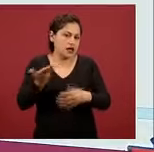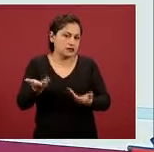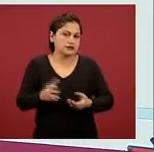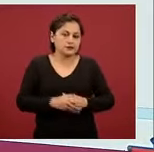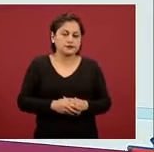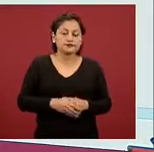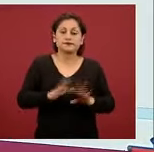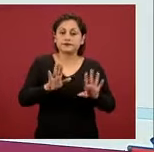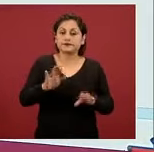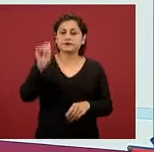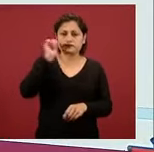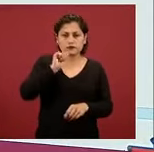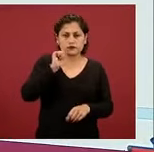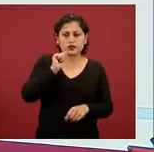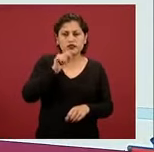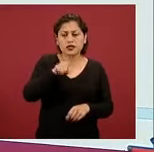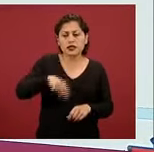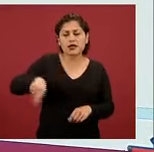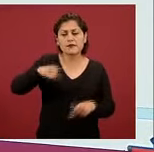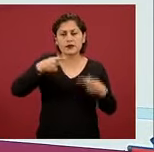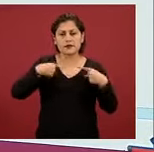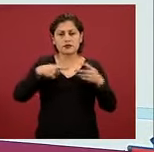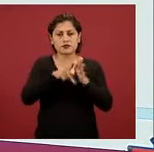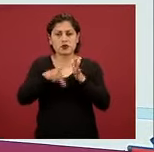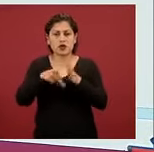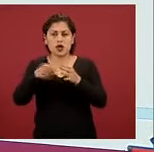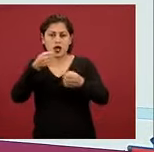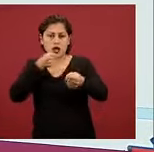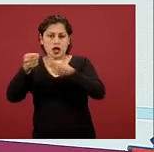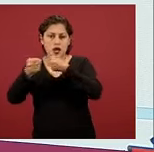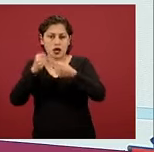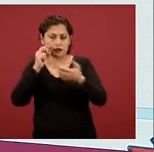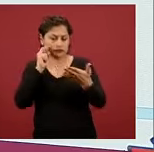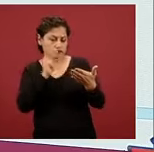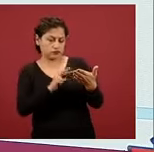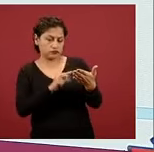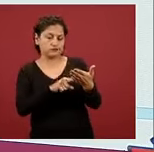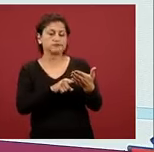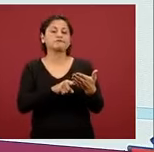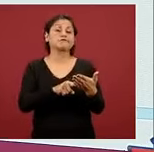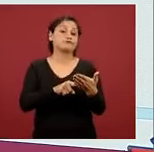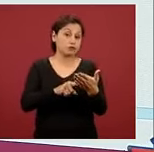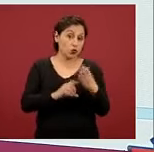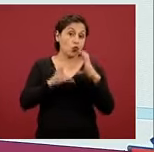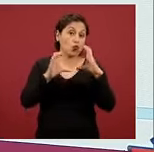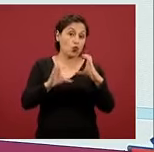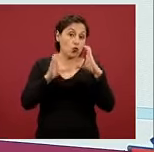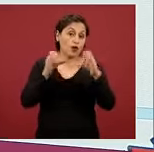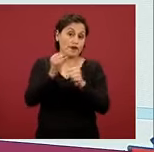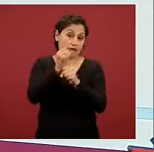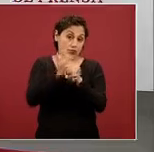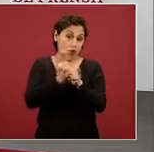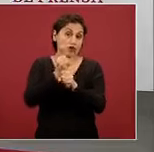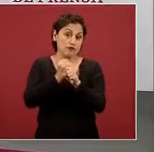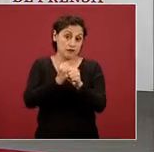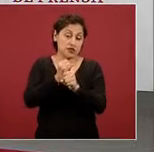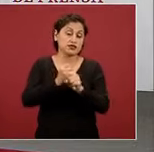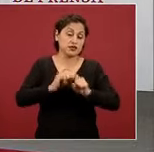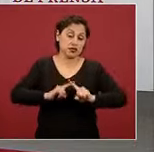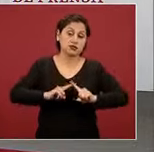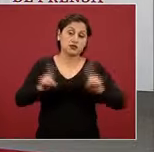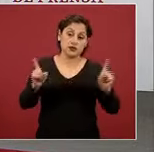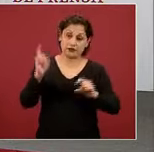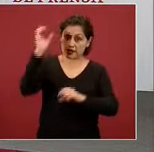comunicación comparaciones basadas en la cuenta de casos, sabemos que no se está haciendo un trabajo basado en técnica, en